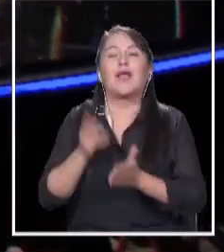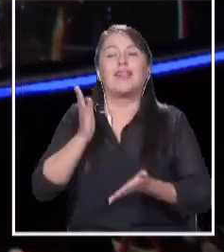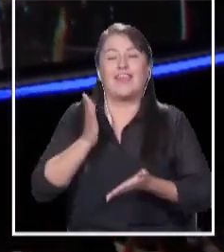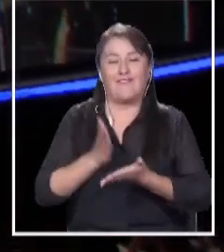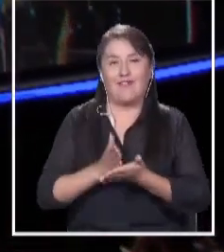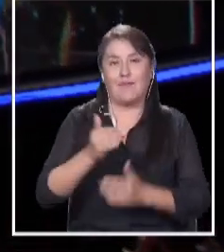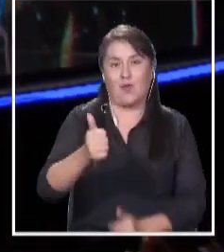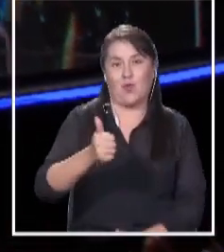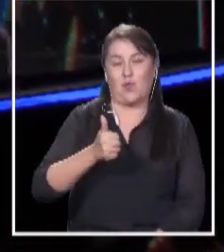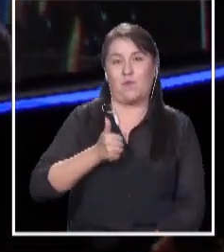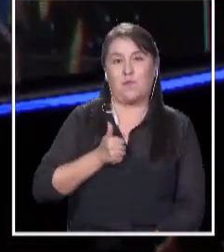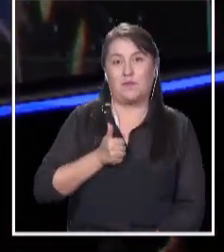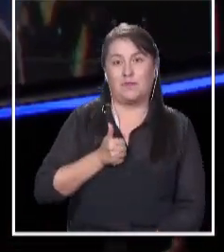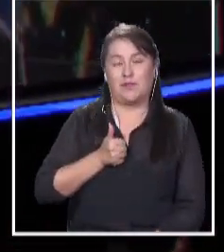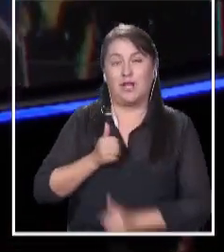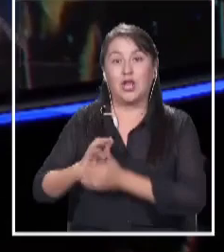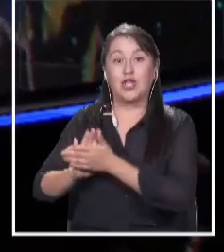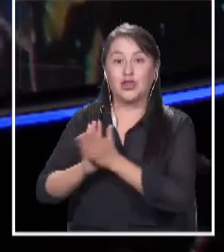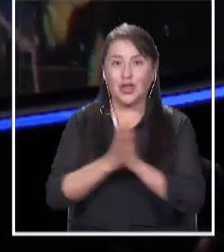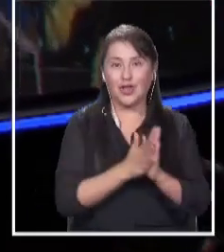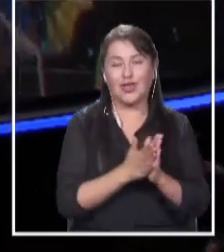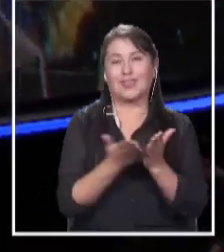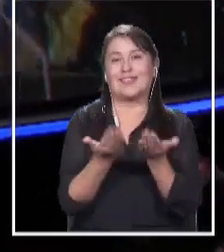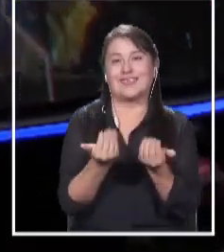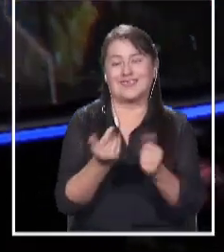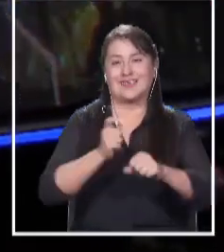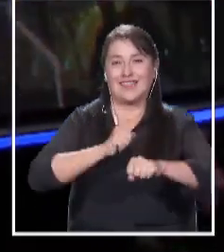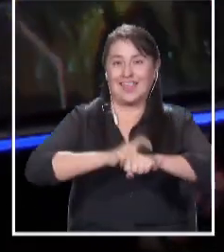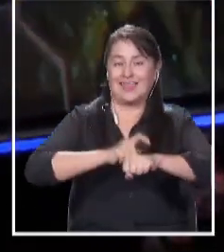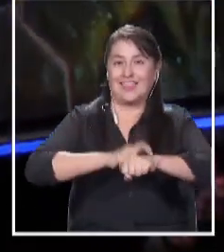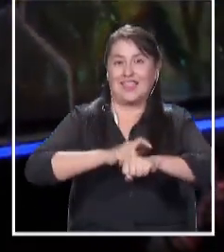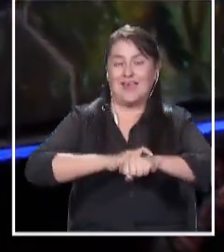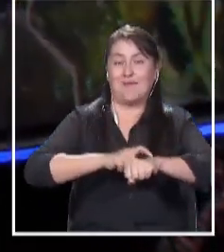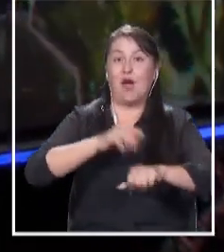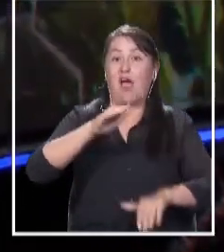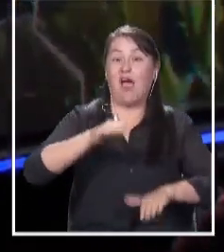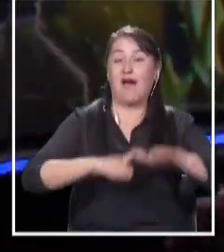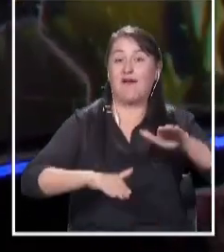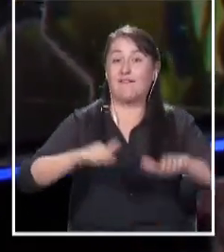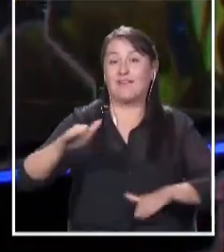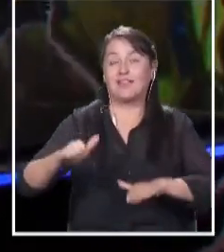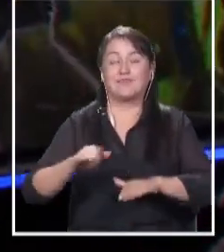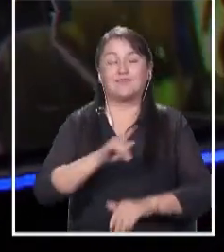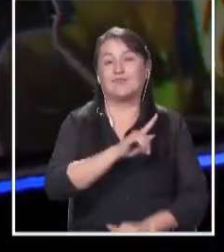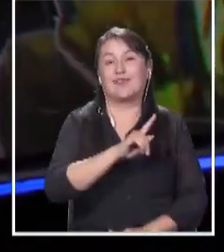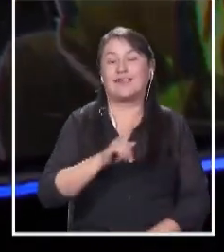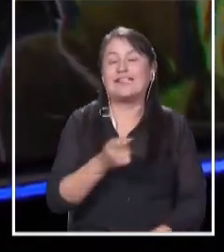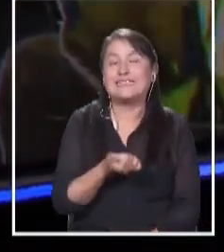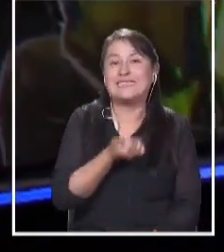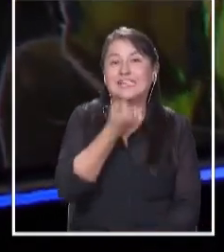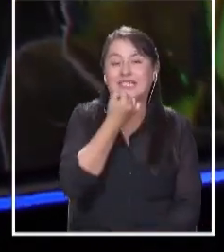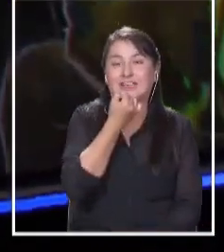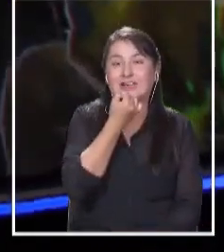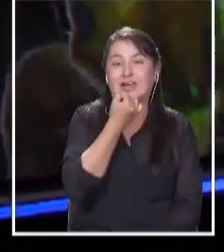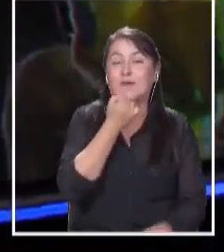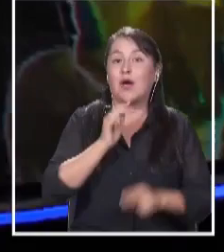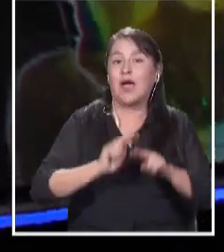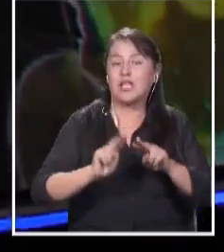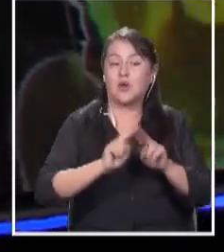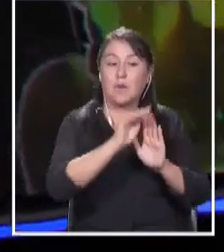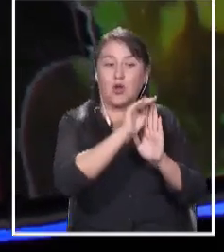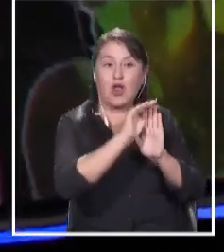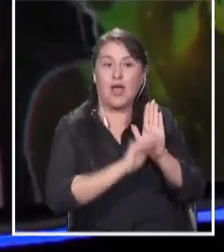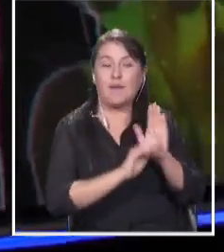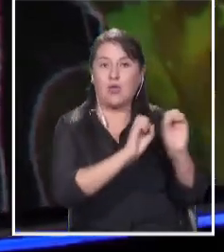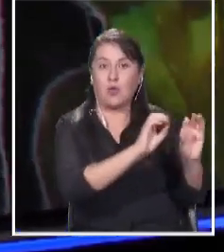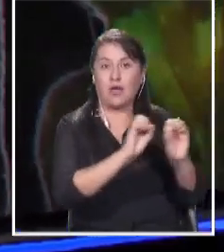que sí es que todo eso requiere tiempo y en ese tiempo es donde muchas veces fallamos a la hora de diseñar un programa de educación asociado ya sea a